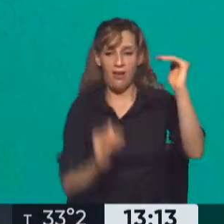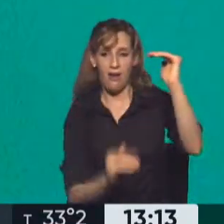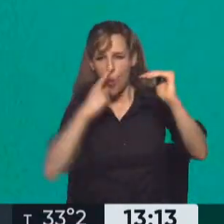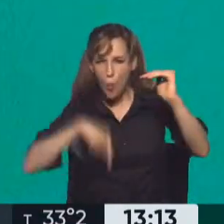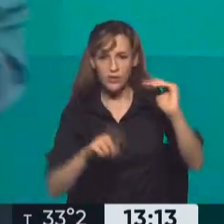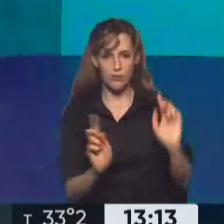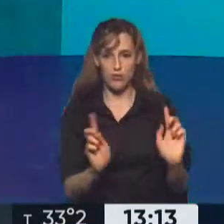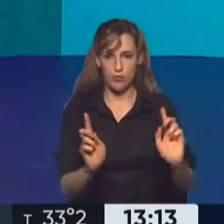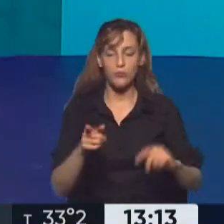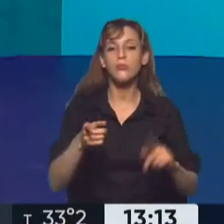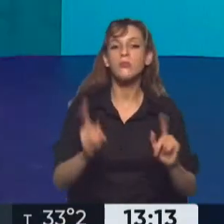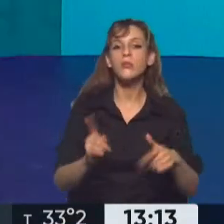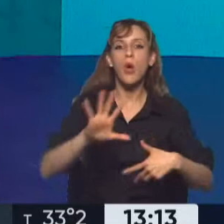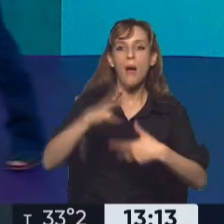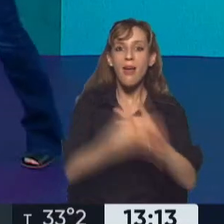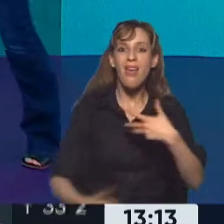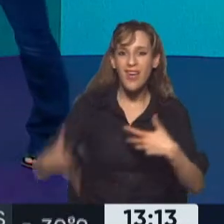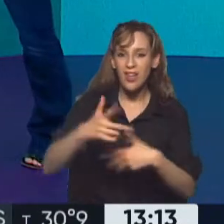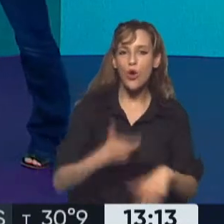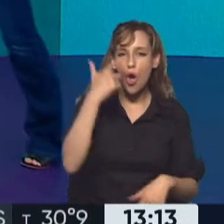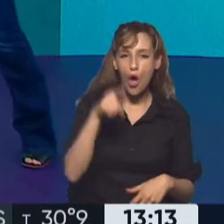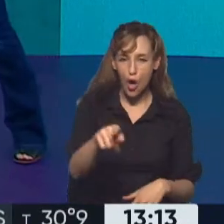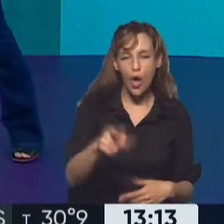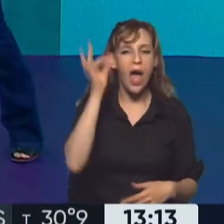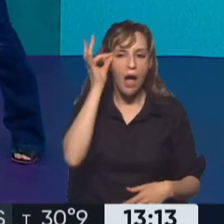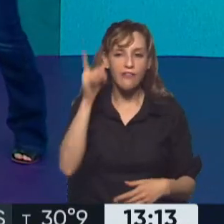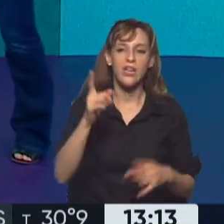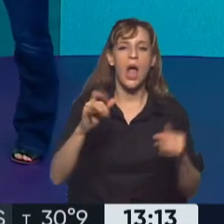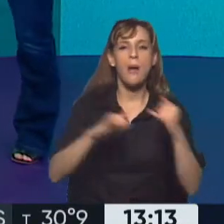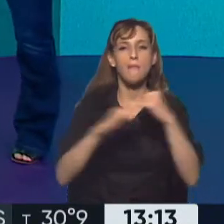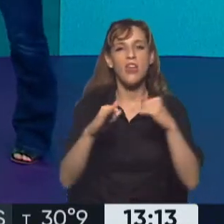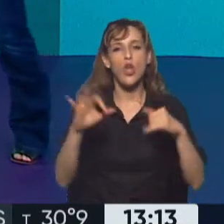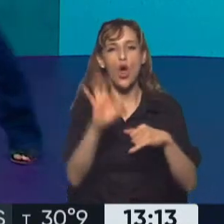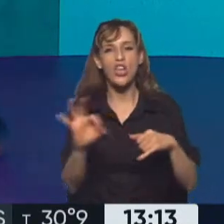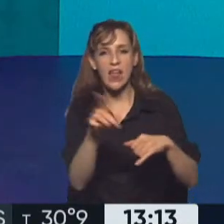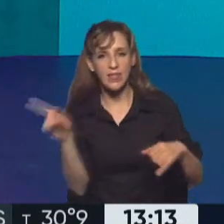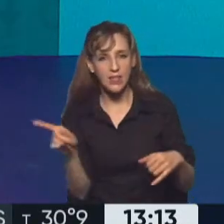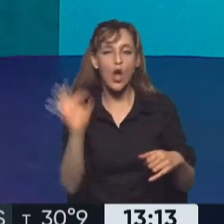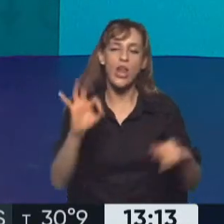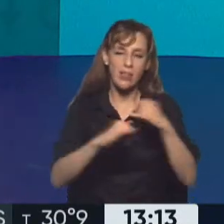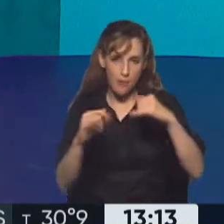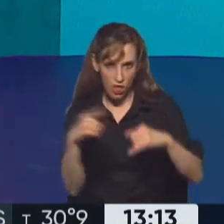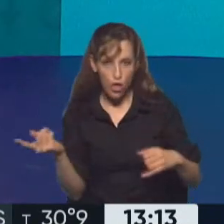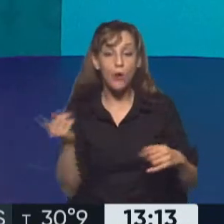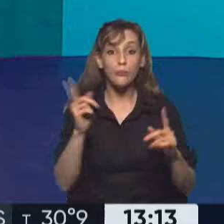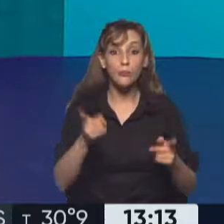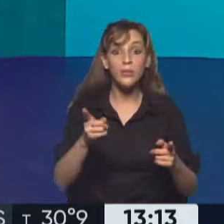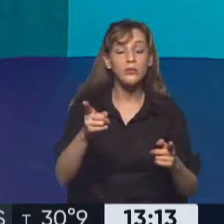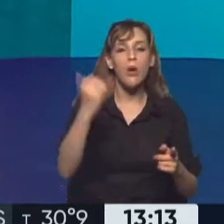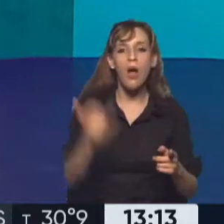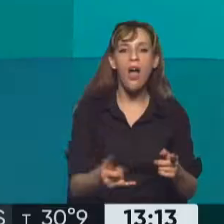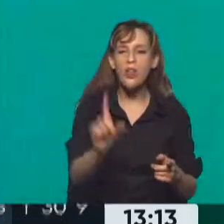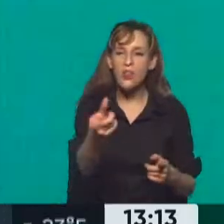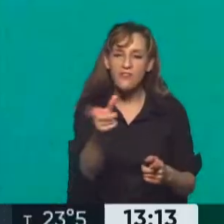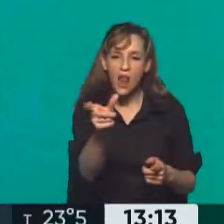parte de América Latina, fíjense África, fíjense Medio Oriente, lo que está más en rojo, bueno, también México, tiene una diferencia de